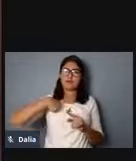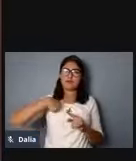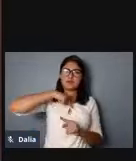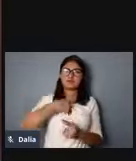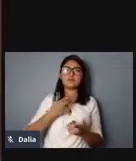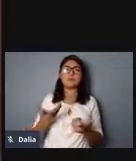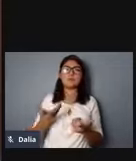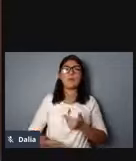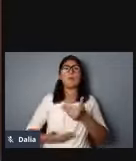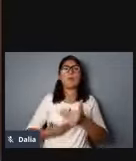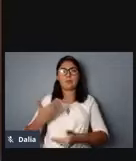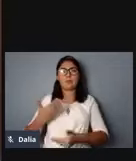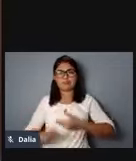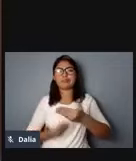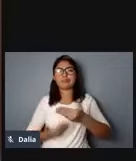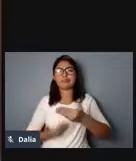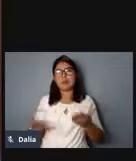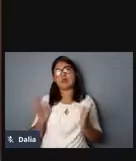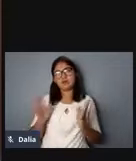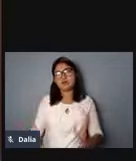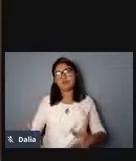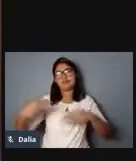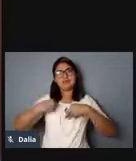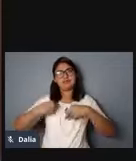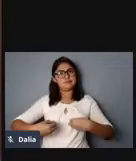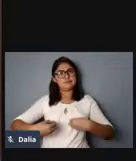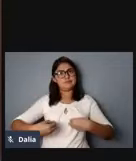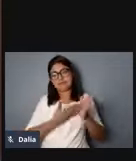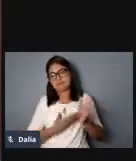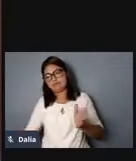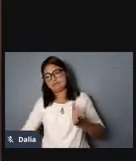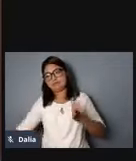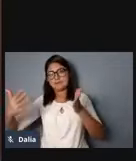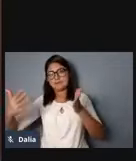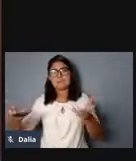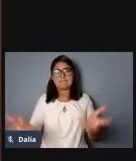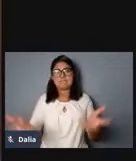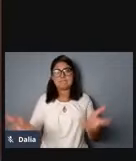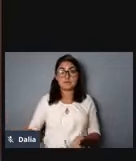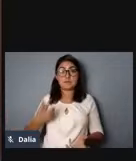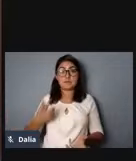de sanitización, y les damos un premio, entonces estaríamos viendo